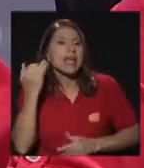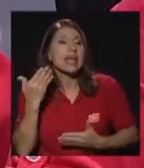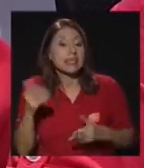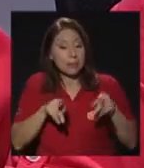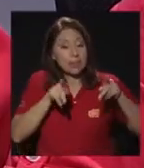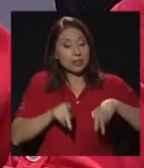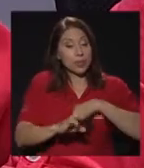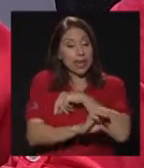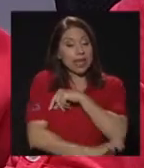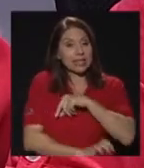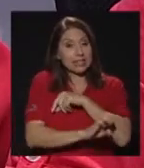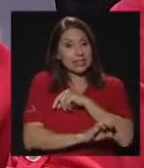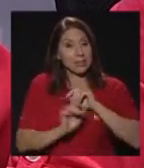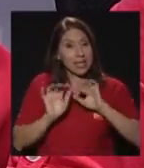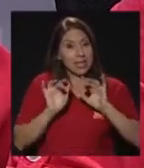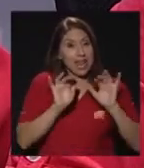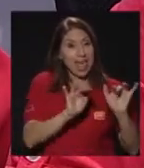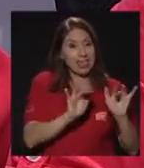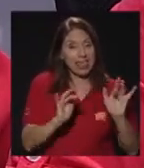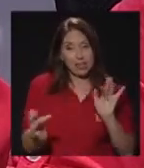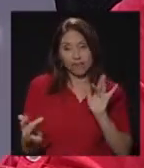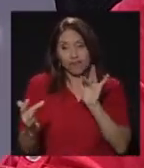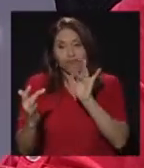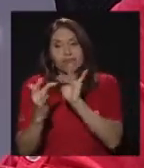migrante directo con el funcionario.